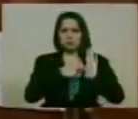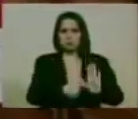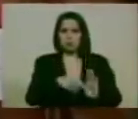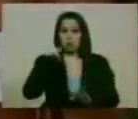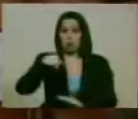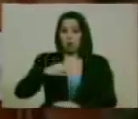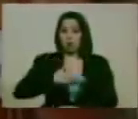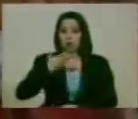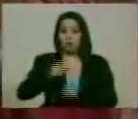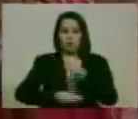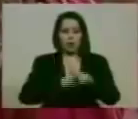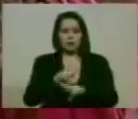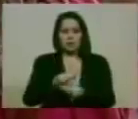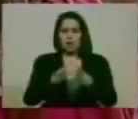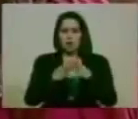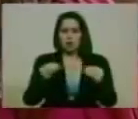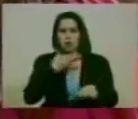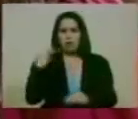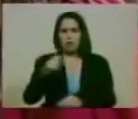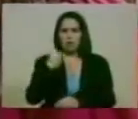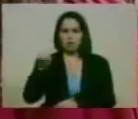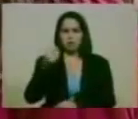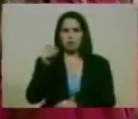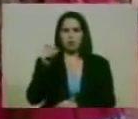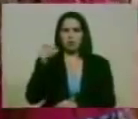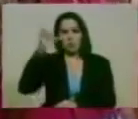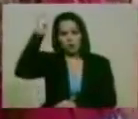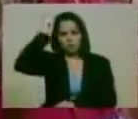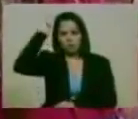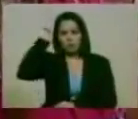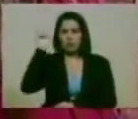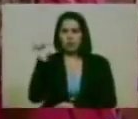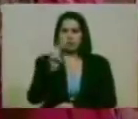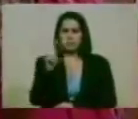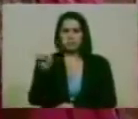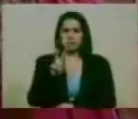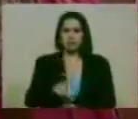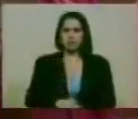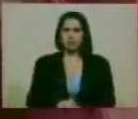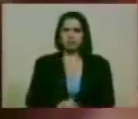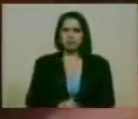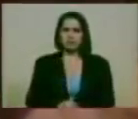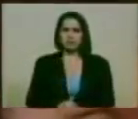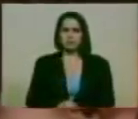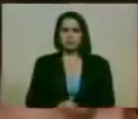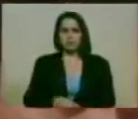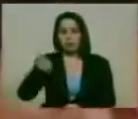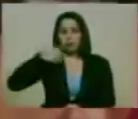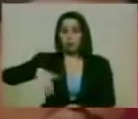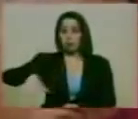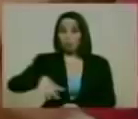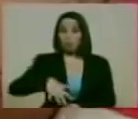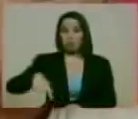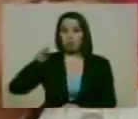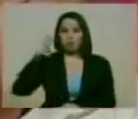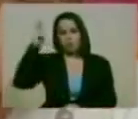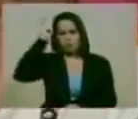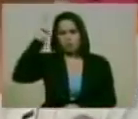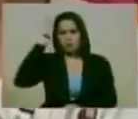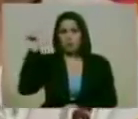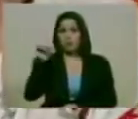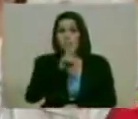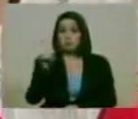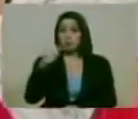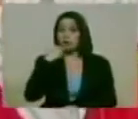por hoy usted le da a la juventud indígena de Venezuela. Los más de 40 pueblos indígenas de Venezuela, hoy podemos